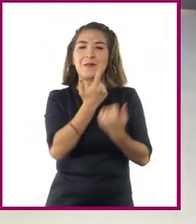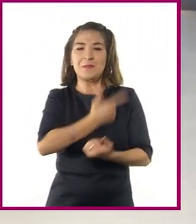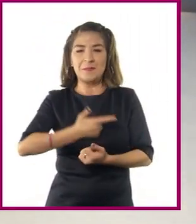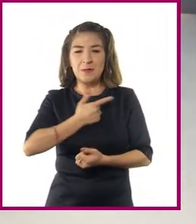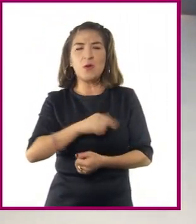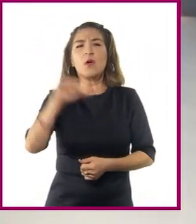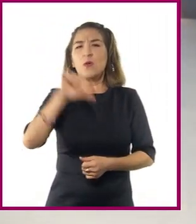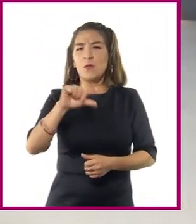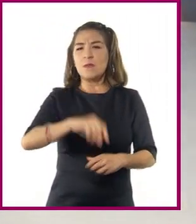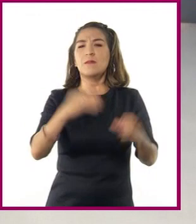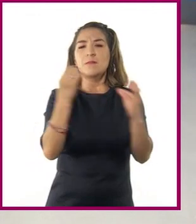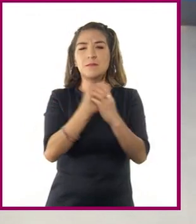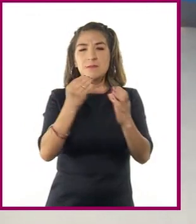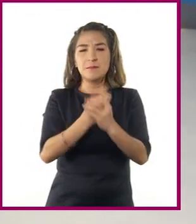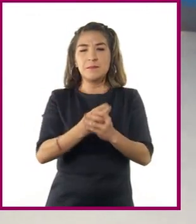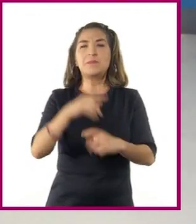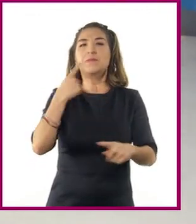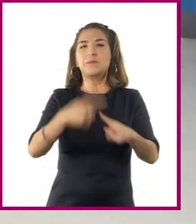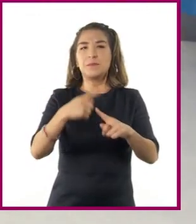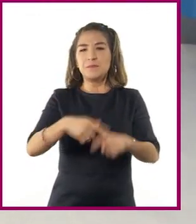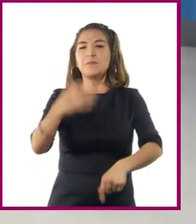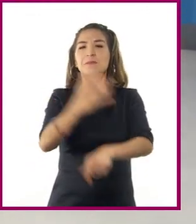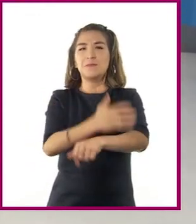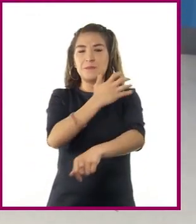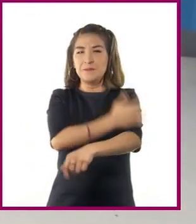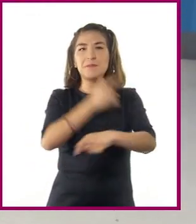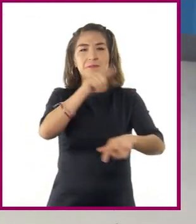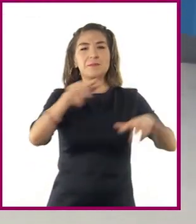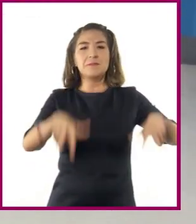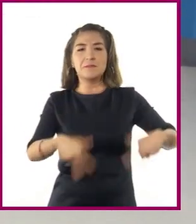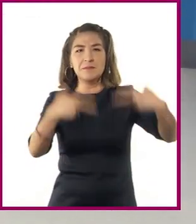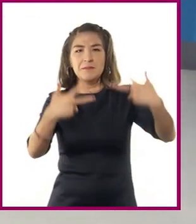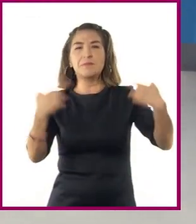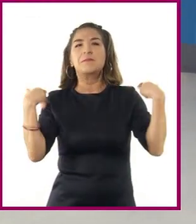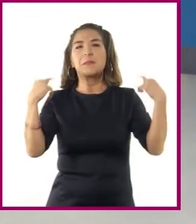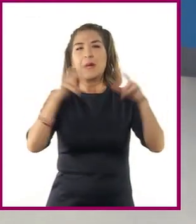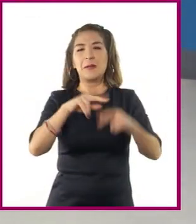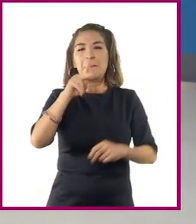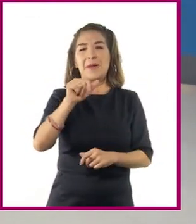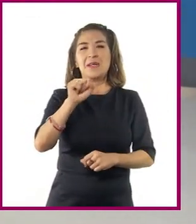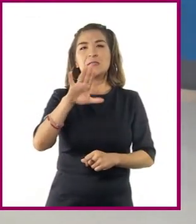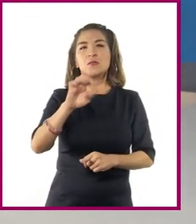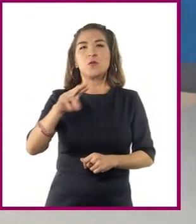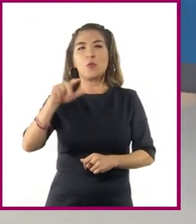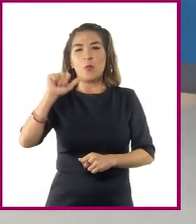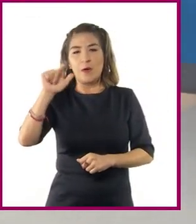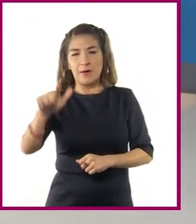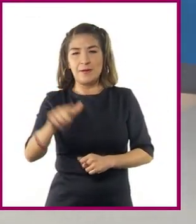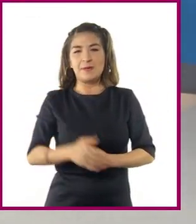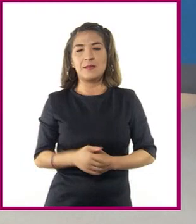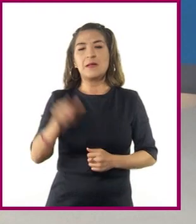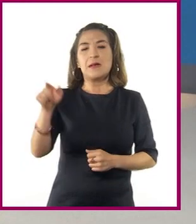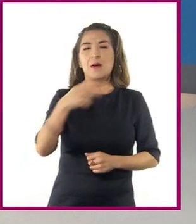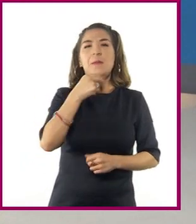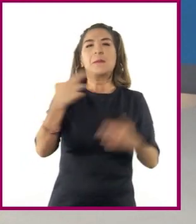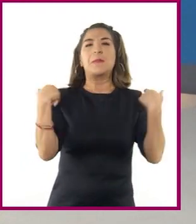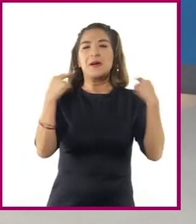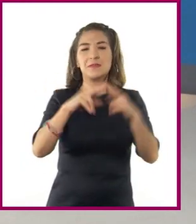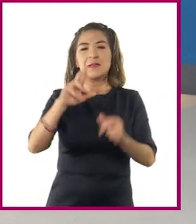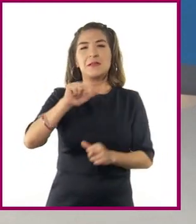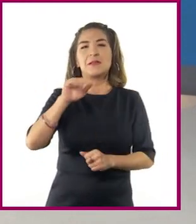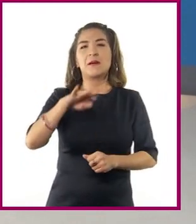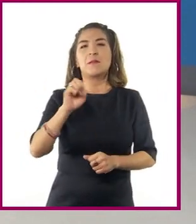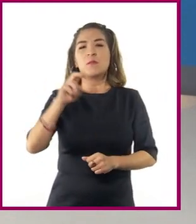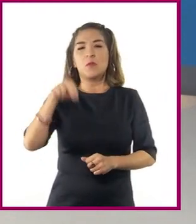En esta sesión nos acompañarán vía remota los maestros Pascual Alejo Valenzuela Contreras y Ramón Fernando